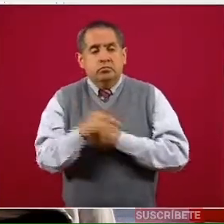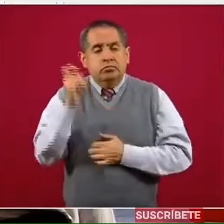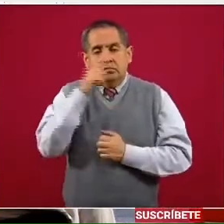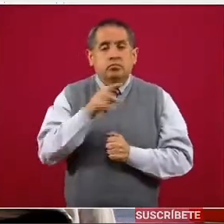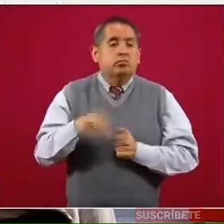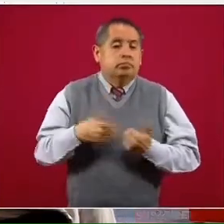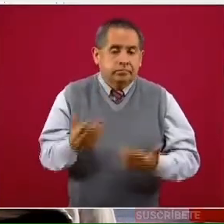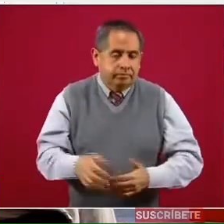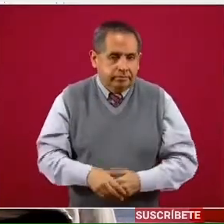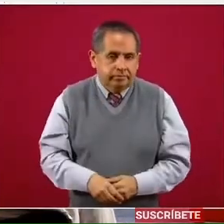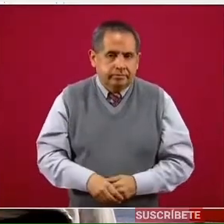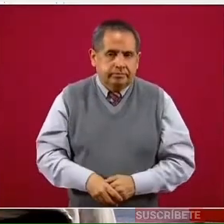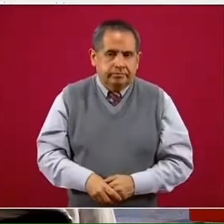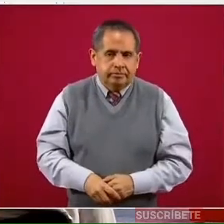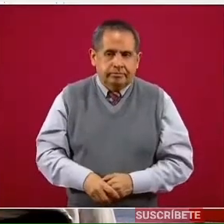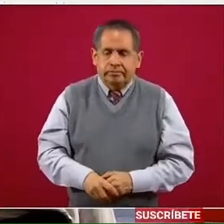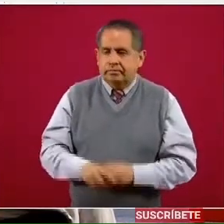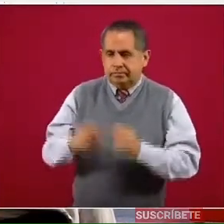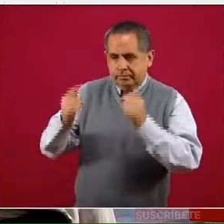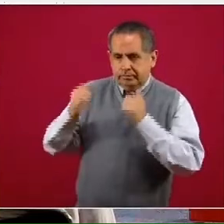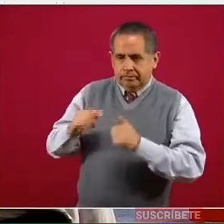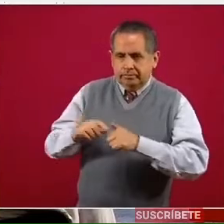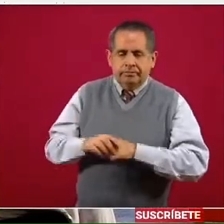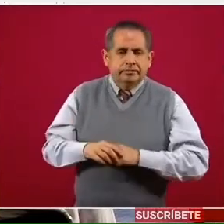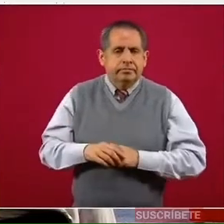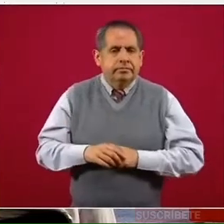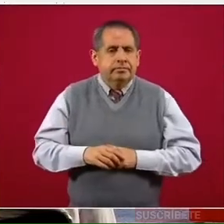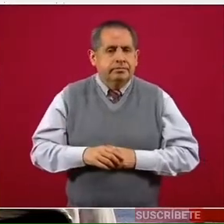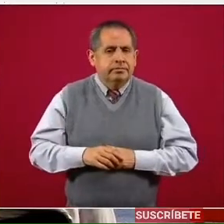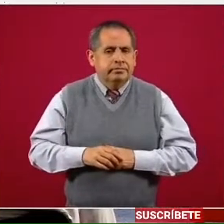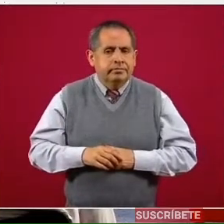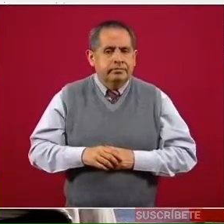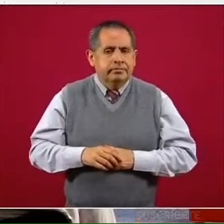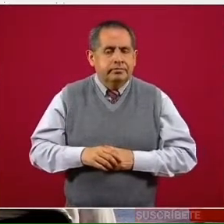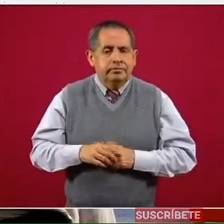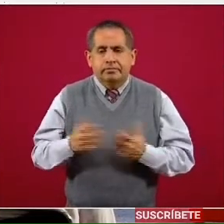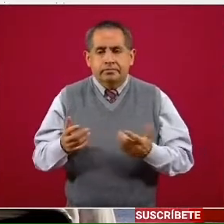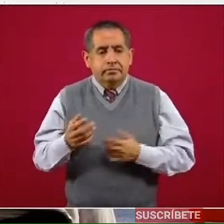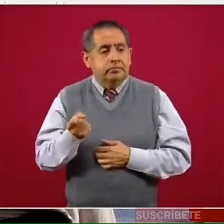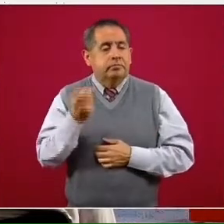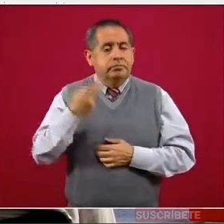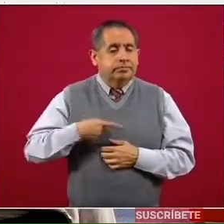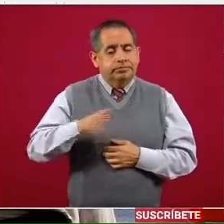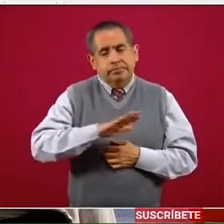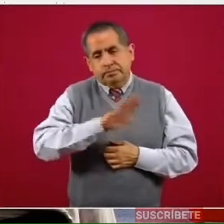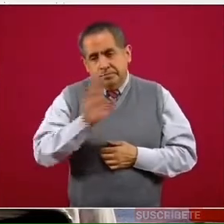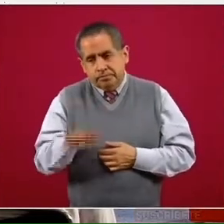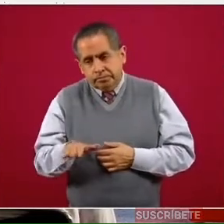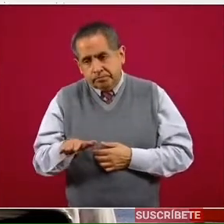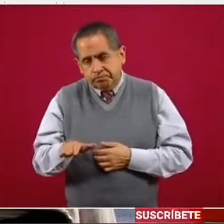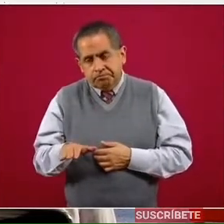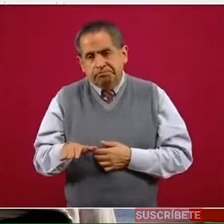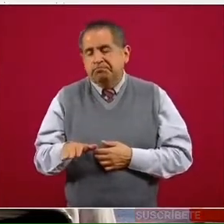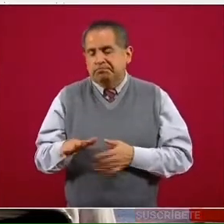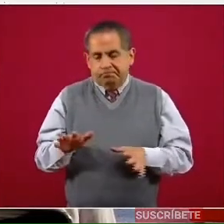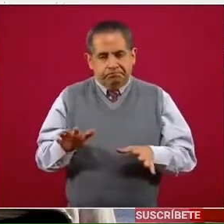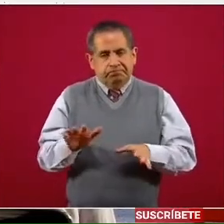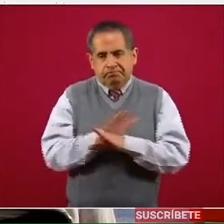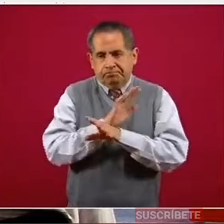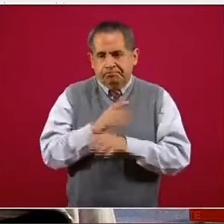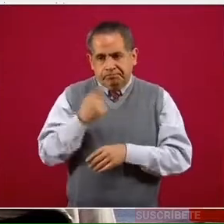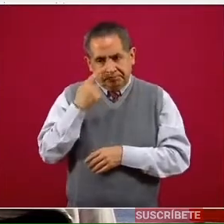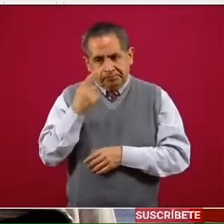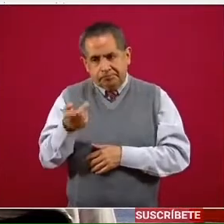su vida diaria. Veamos la siguiente. La mortalidad tiene un cambio